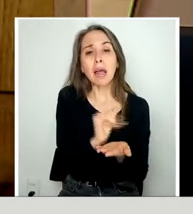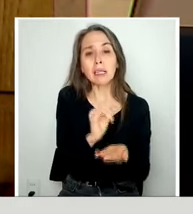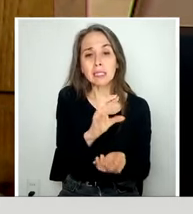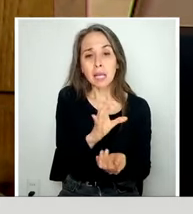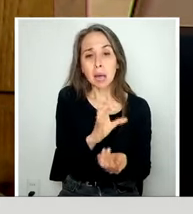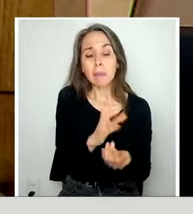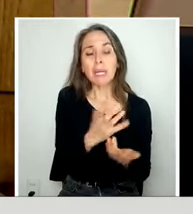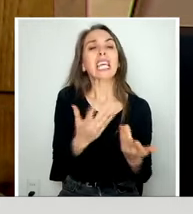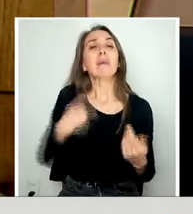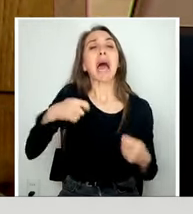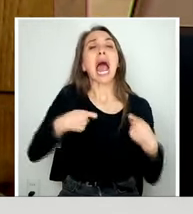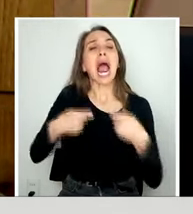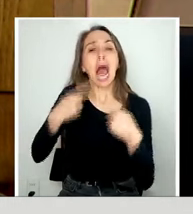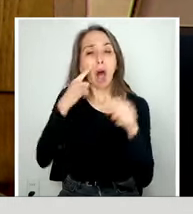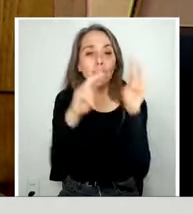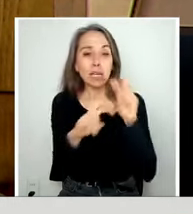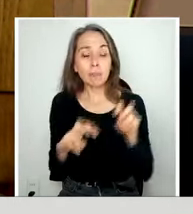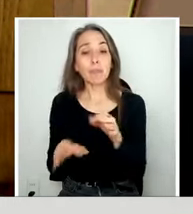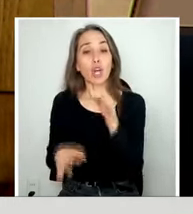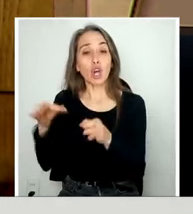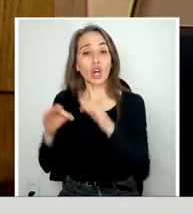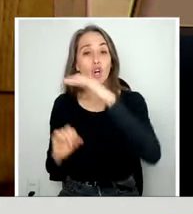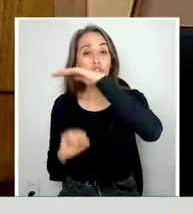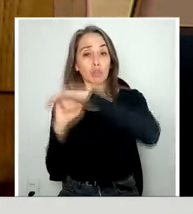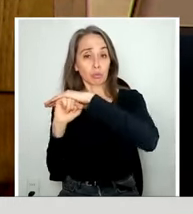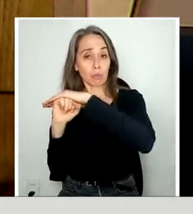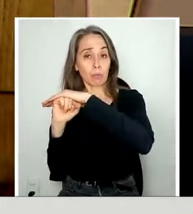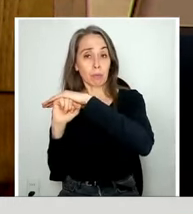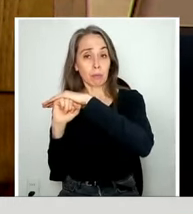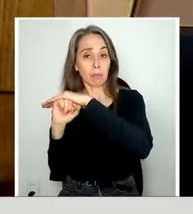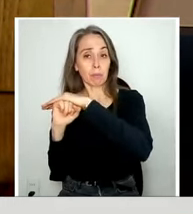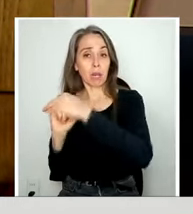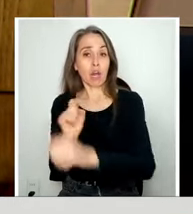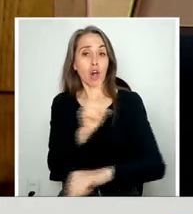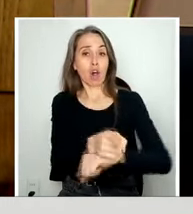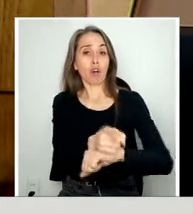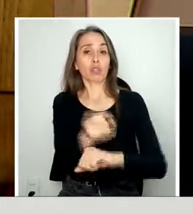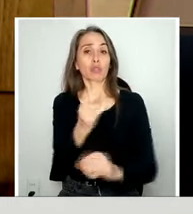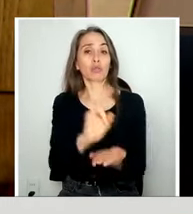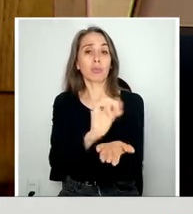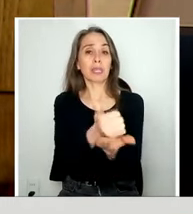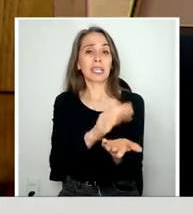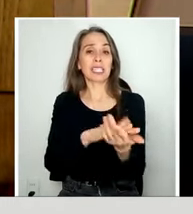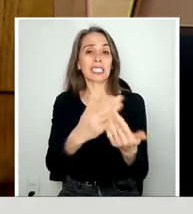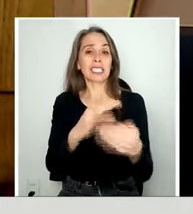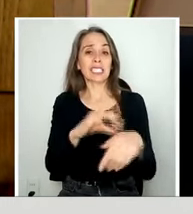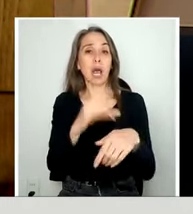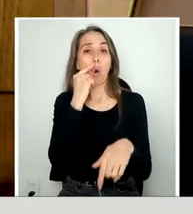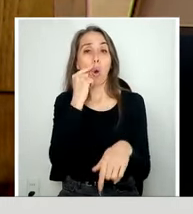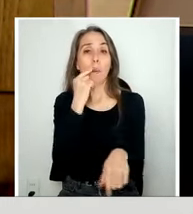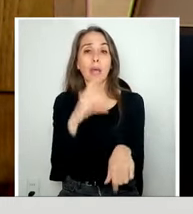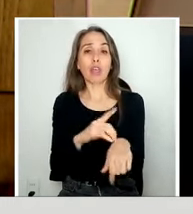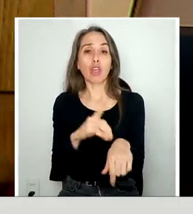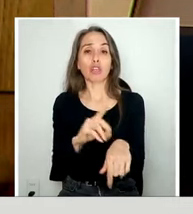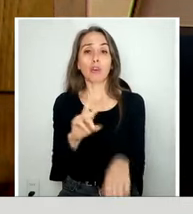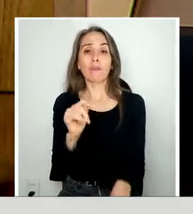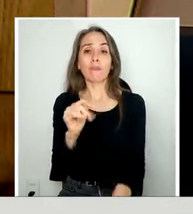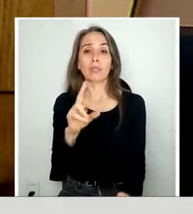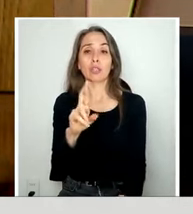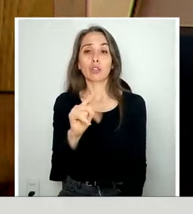la excelentísima Corte Suprema instruyó al superintendente de salud el doctor Víctor Torres